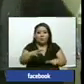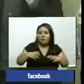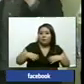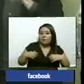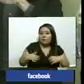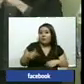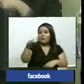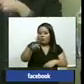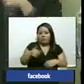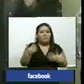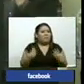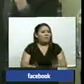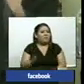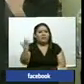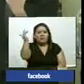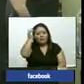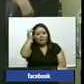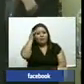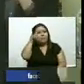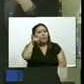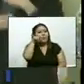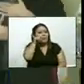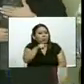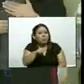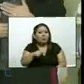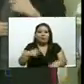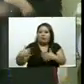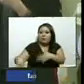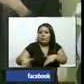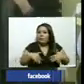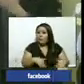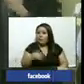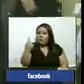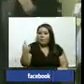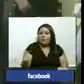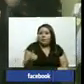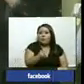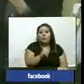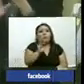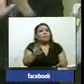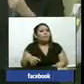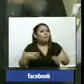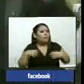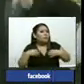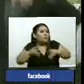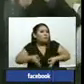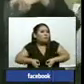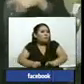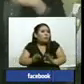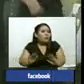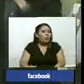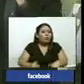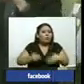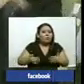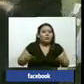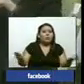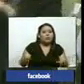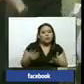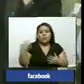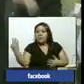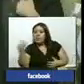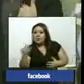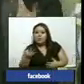moderna. Sabemos que esto interrumpe las rutinas de las personas, sus estilos de vida en formas fundamentales que los hace